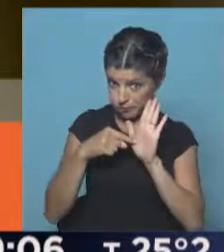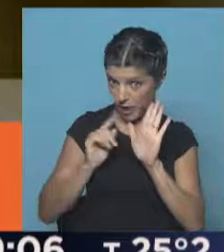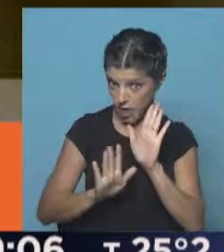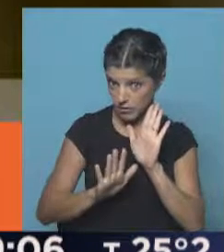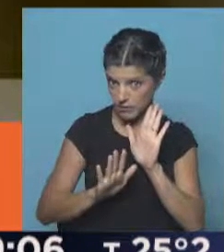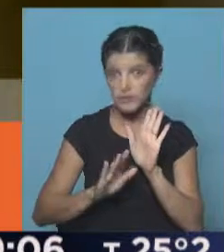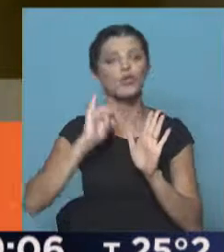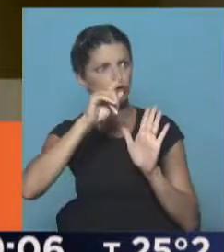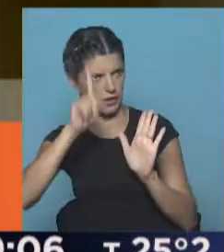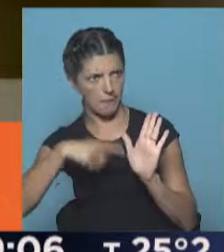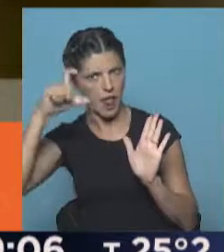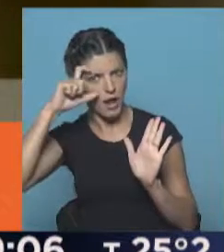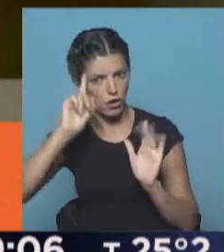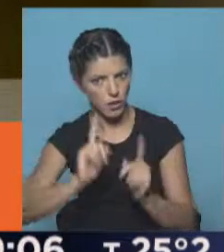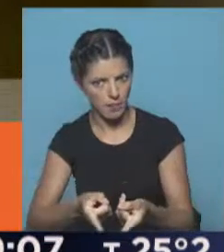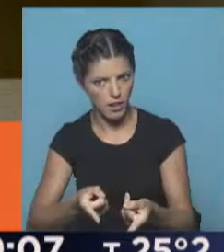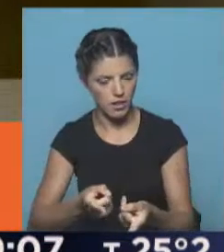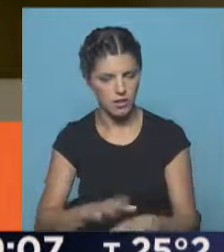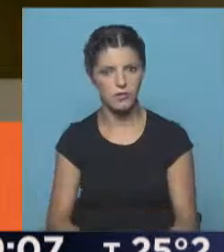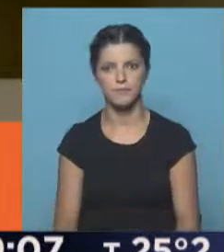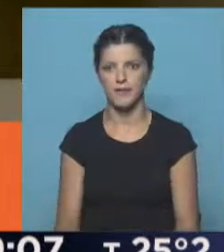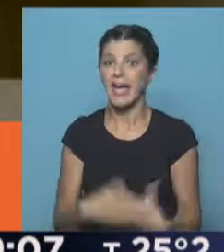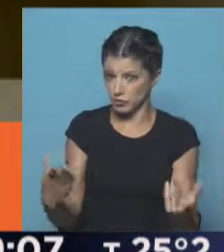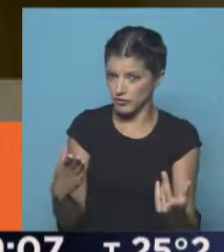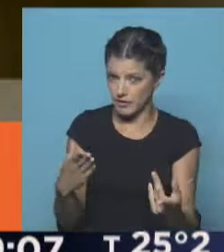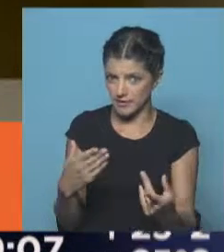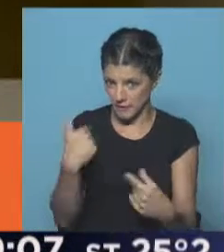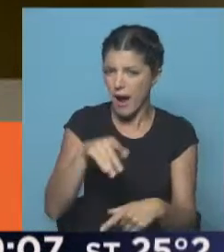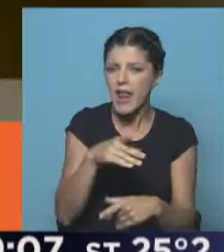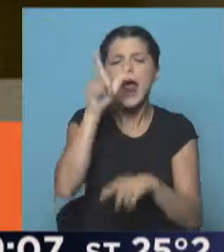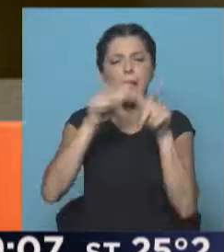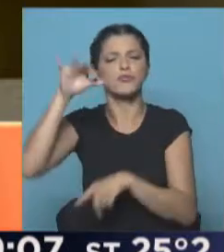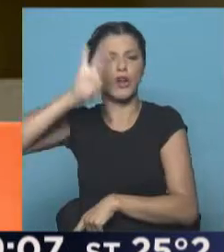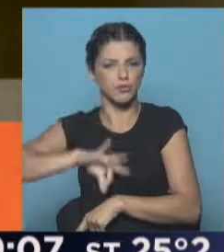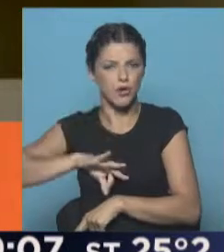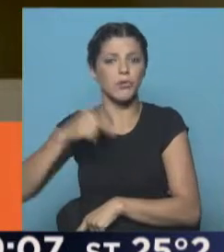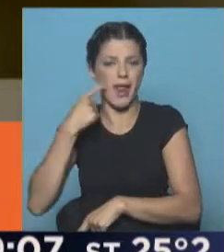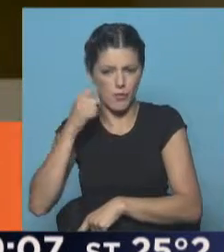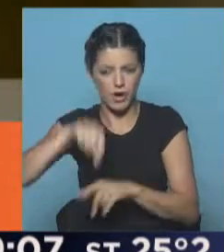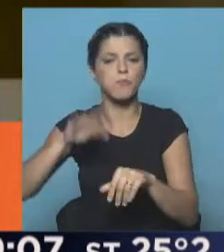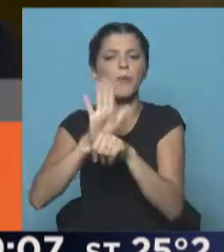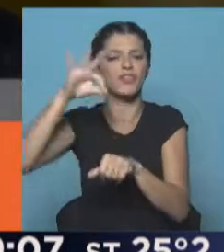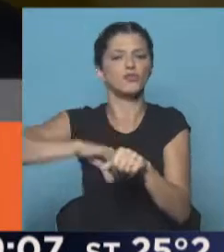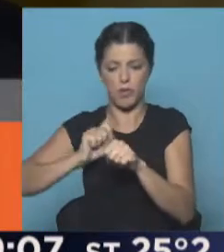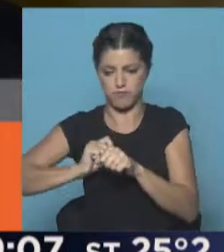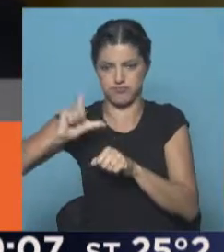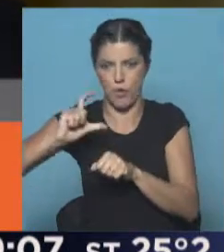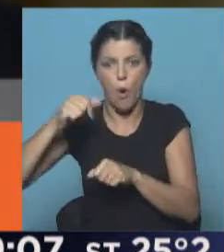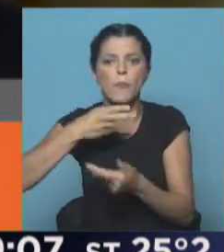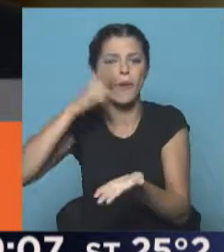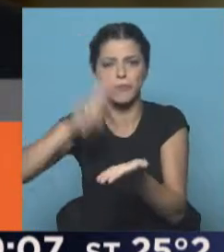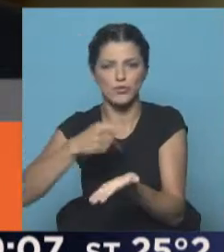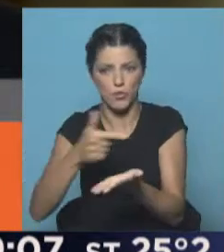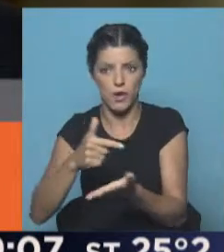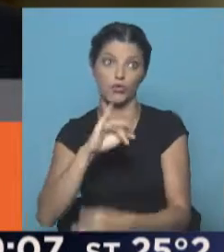retroactivo a enero. Exactamente. Sí, sí. ¿Se va a sentir una mejora en el bolsillo de los...? Se va a sentir. Tampoco